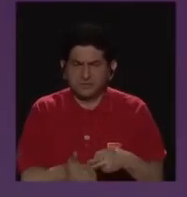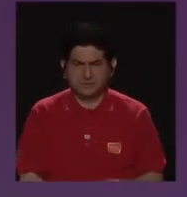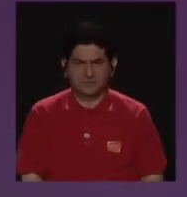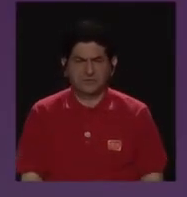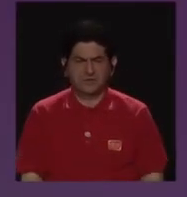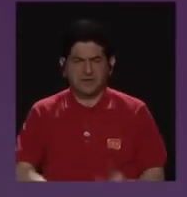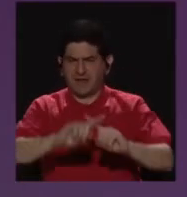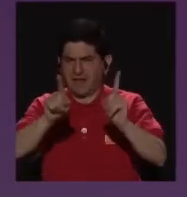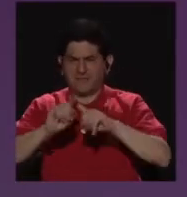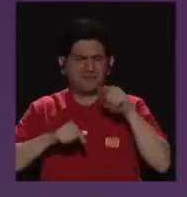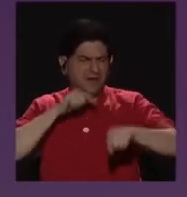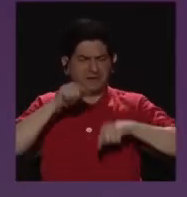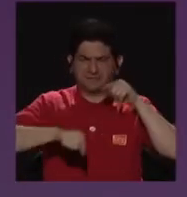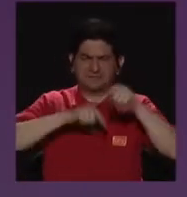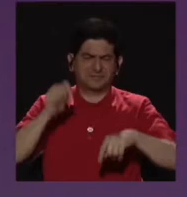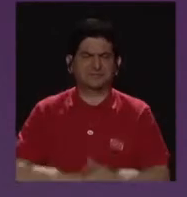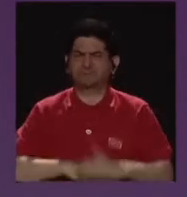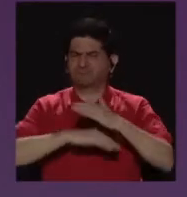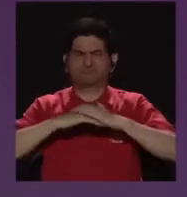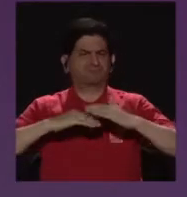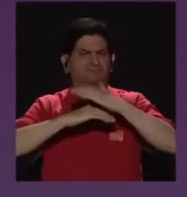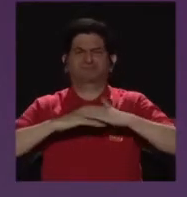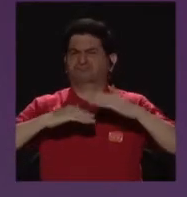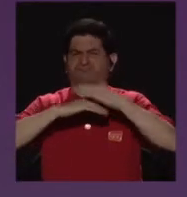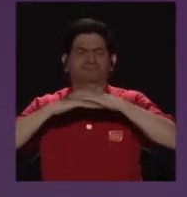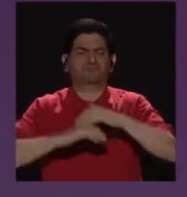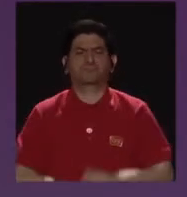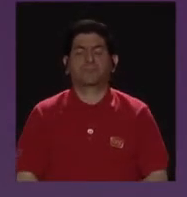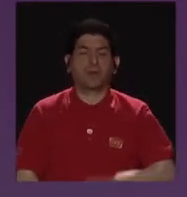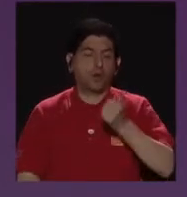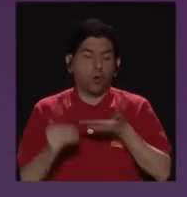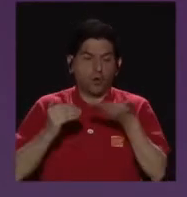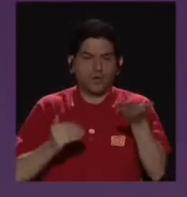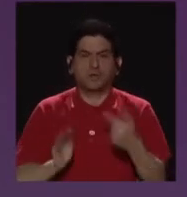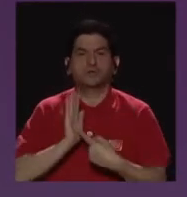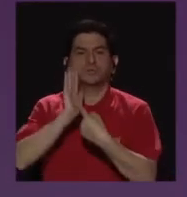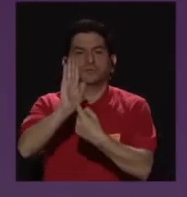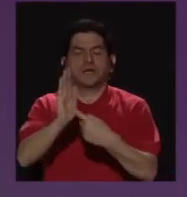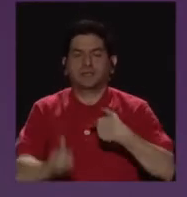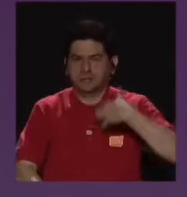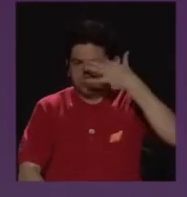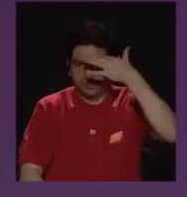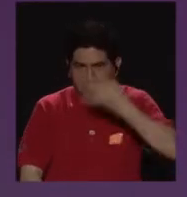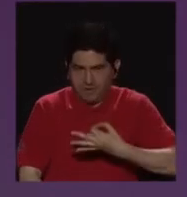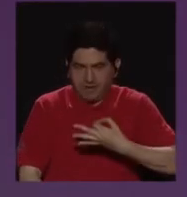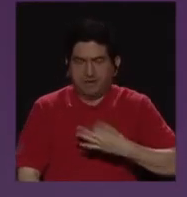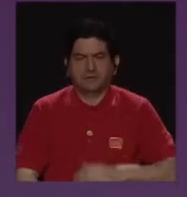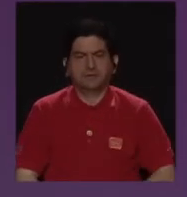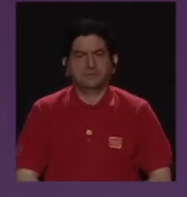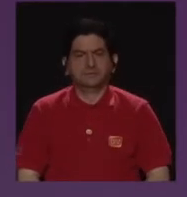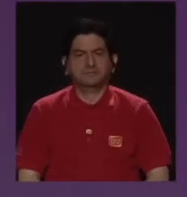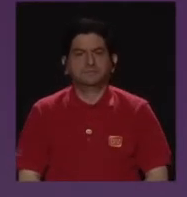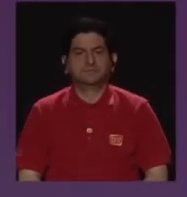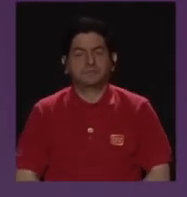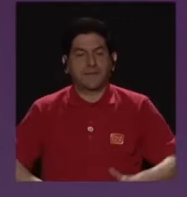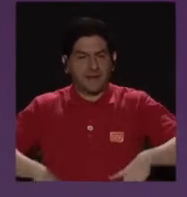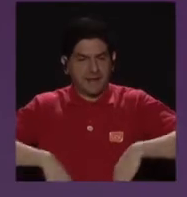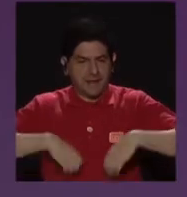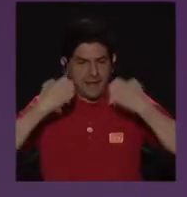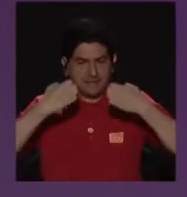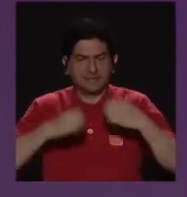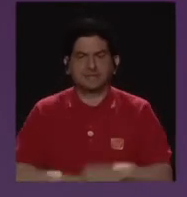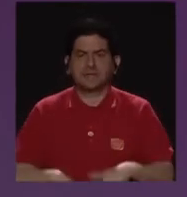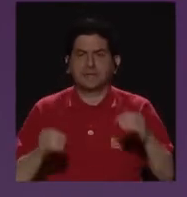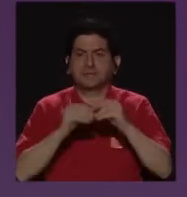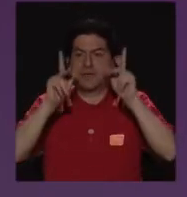generar un montón de críticas e incomodidades y otra cosa que rescatar bueno creo que el hecho de que exista cada vez